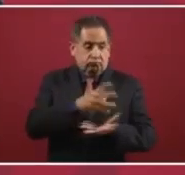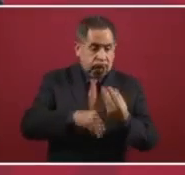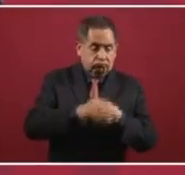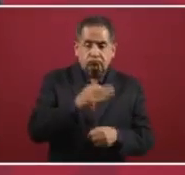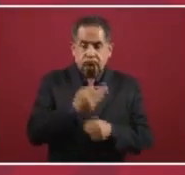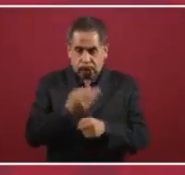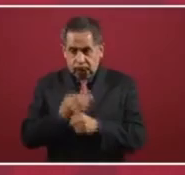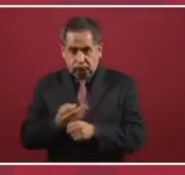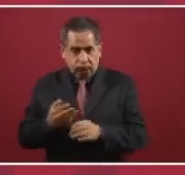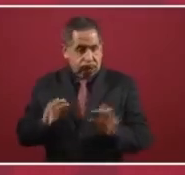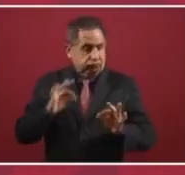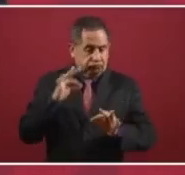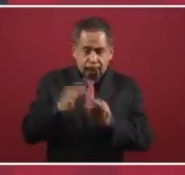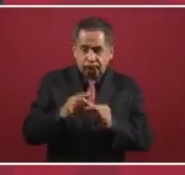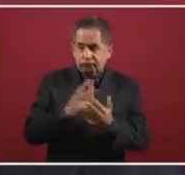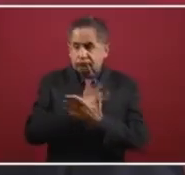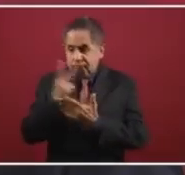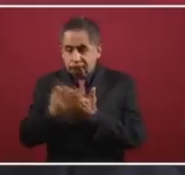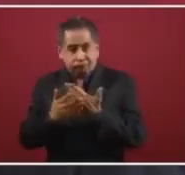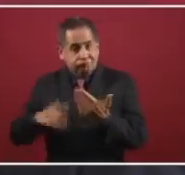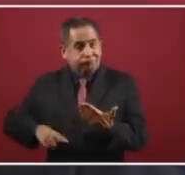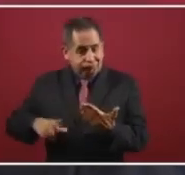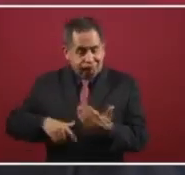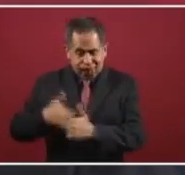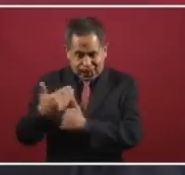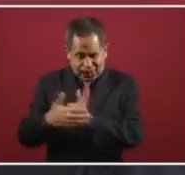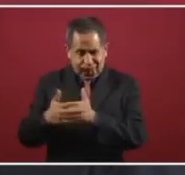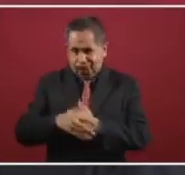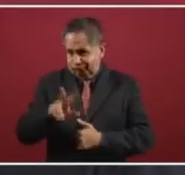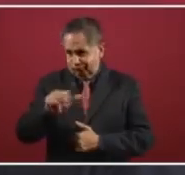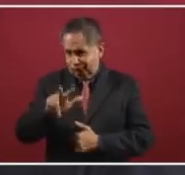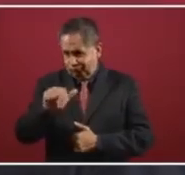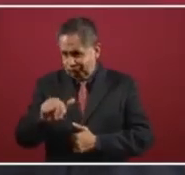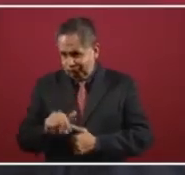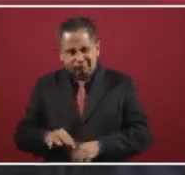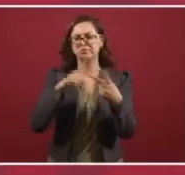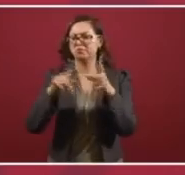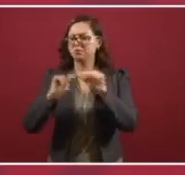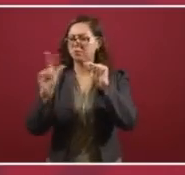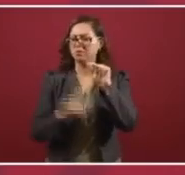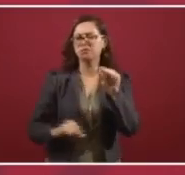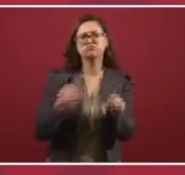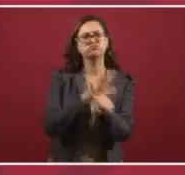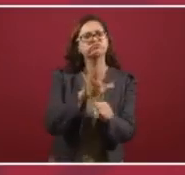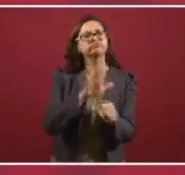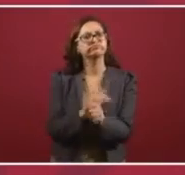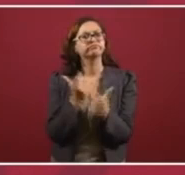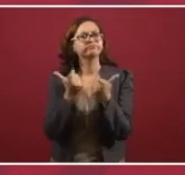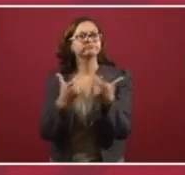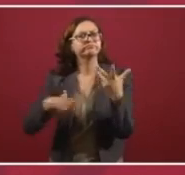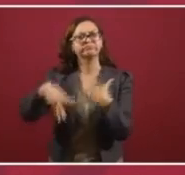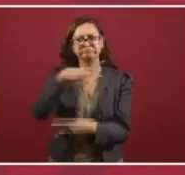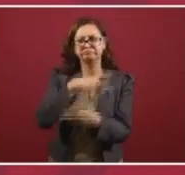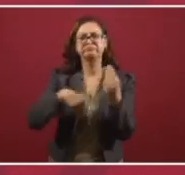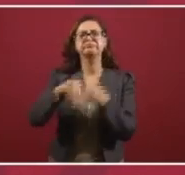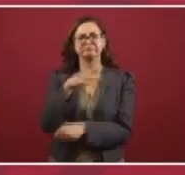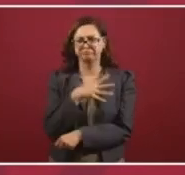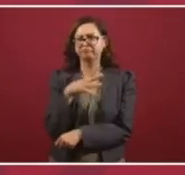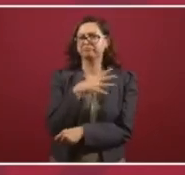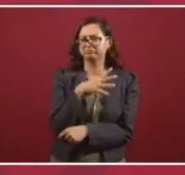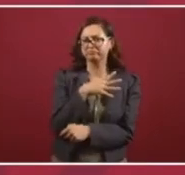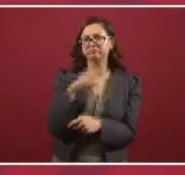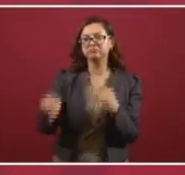planteando que está dentro de los programas de gobierno y que es inminente que se puede echar a andar tenemos una estabilidad